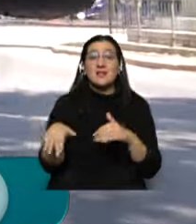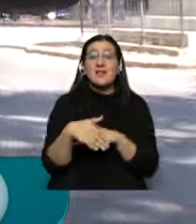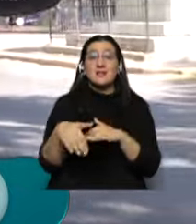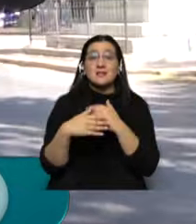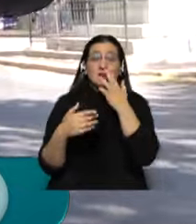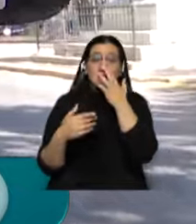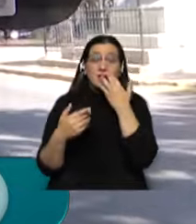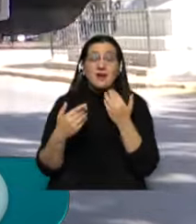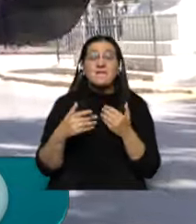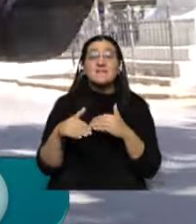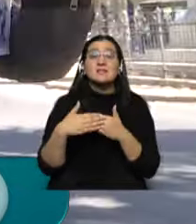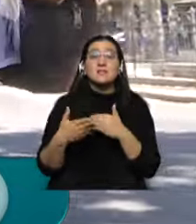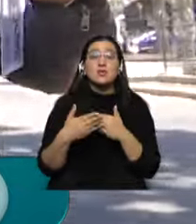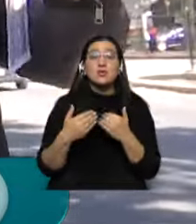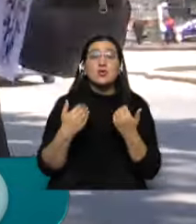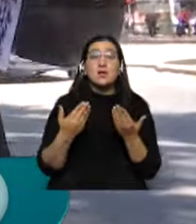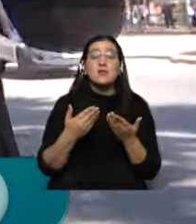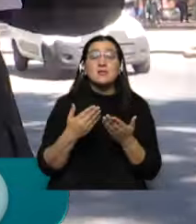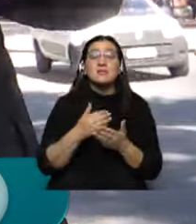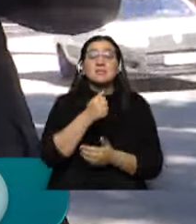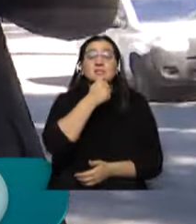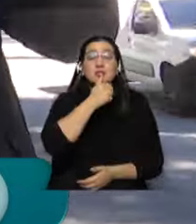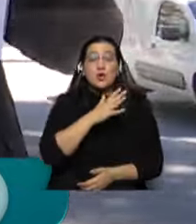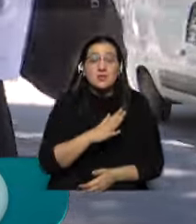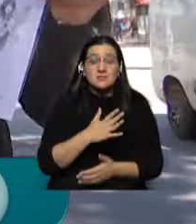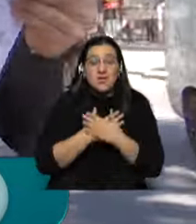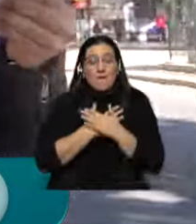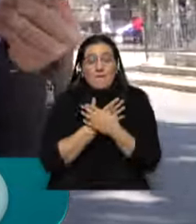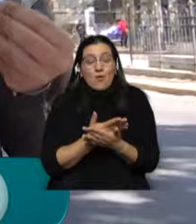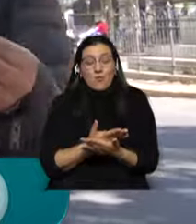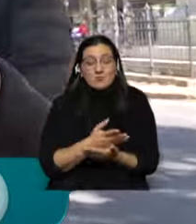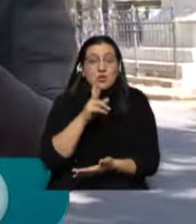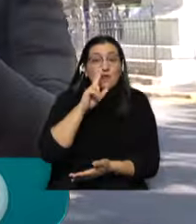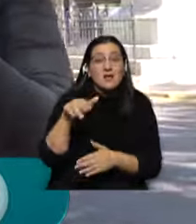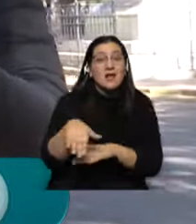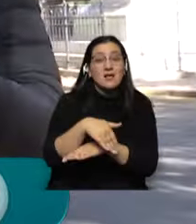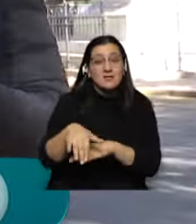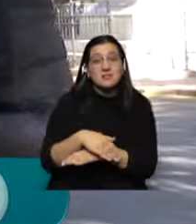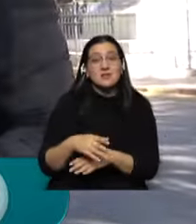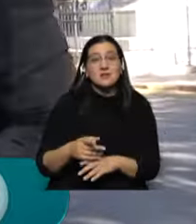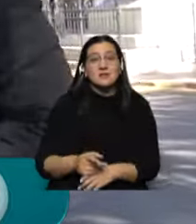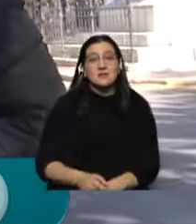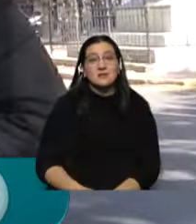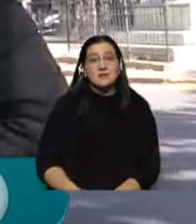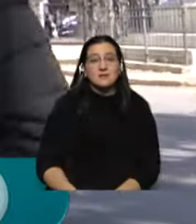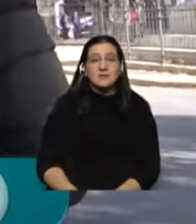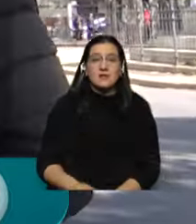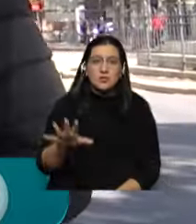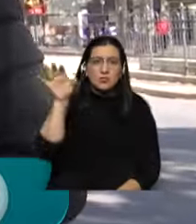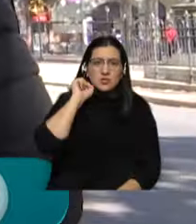el vecino que nos regaló, Aurora Querida, historias de amor y aventura, 20 pesos, así que bueno, si lo ven en la calle, por supuesto nada. ¿Escuchaste lo que